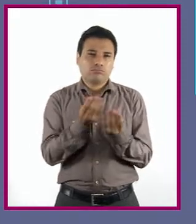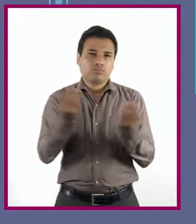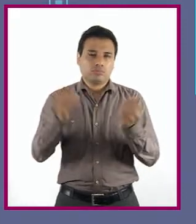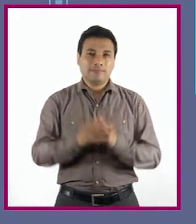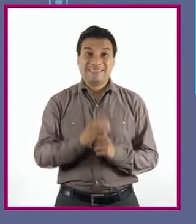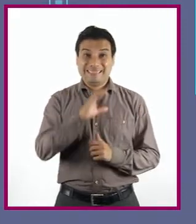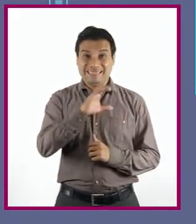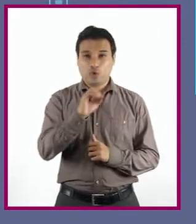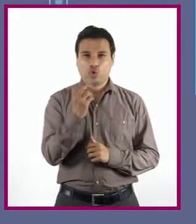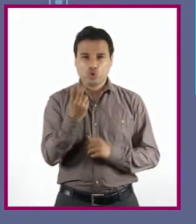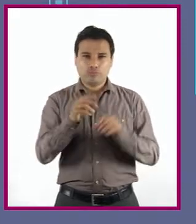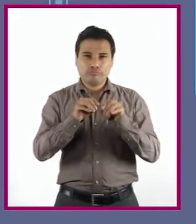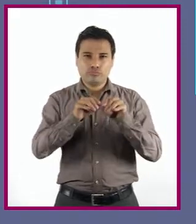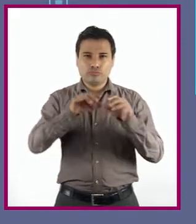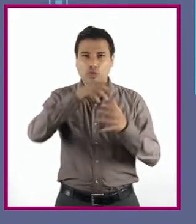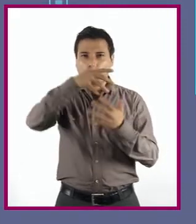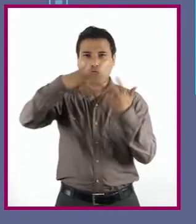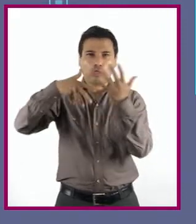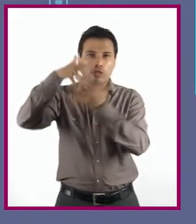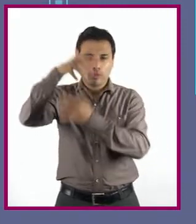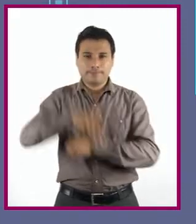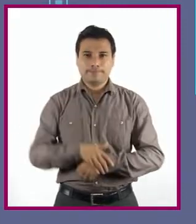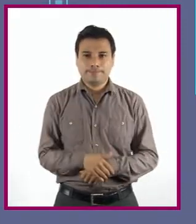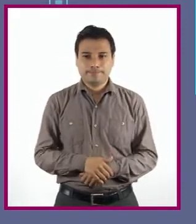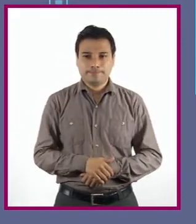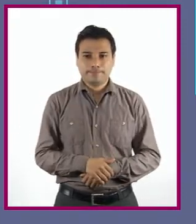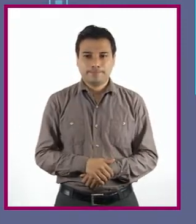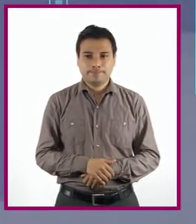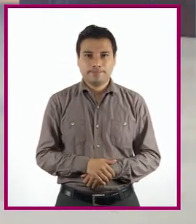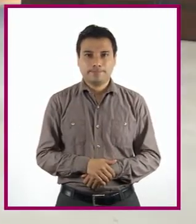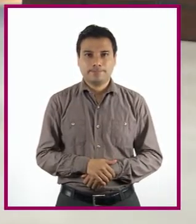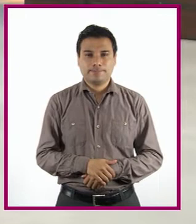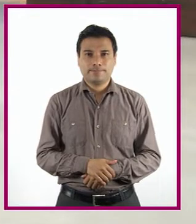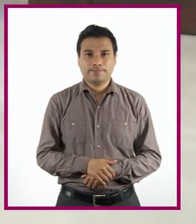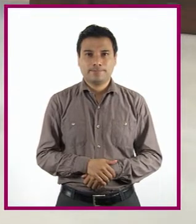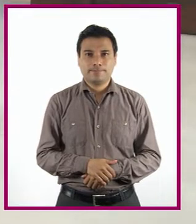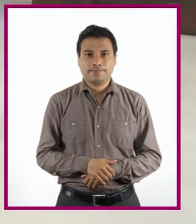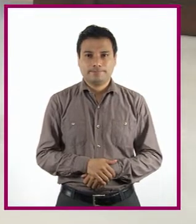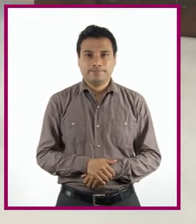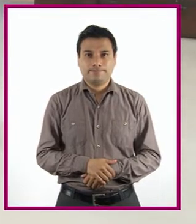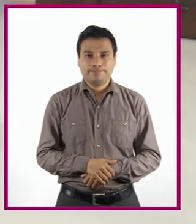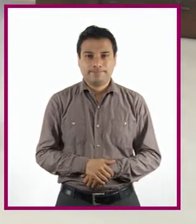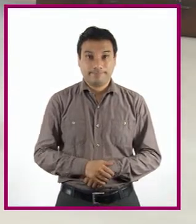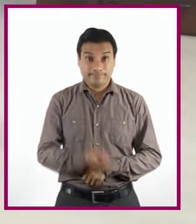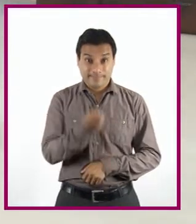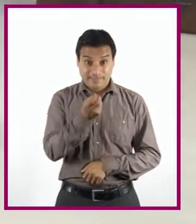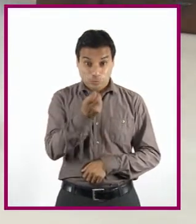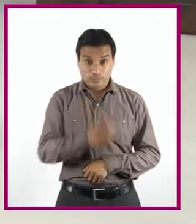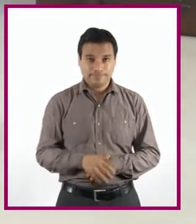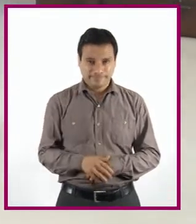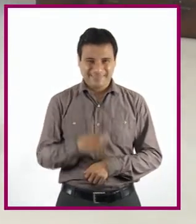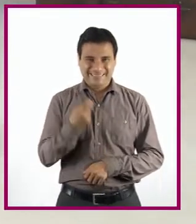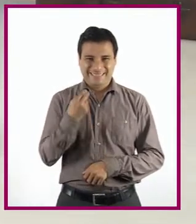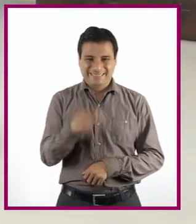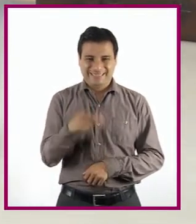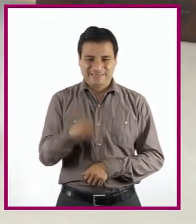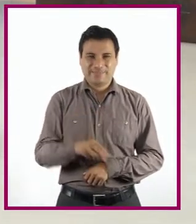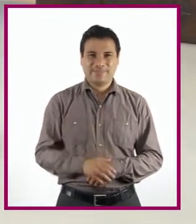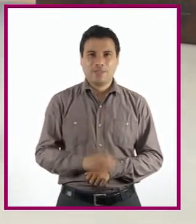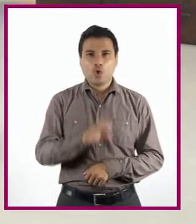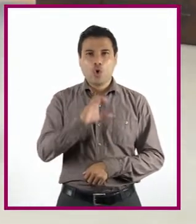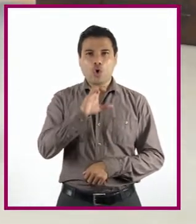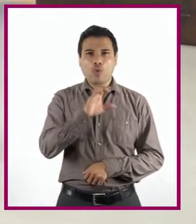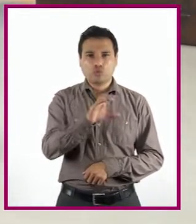de carbono, CO2, que producen. Estos energéticos, conocidos también como combustibles fósiles